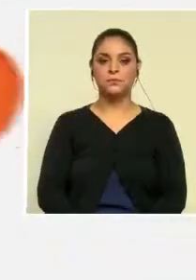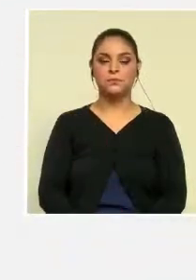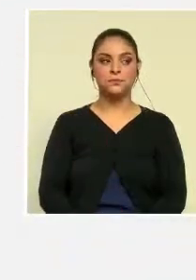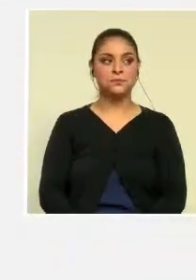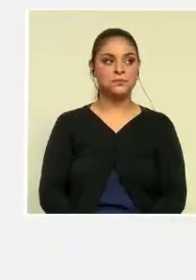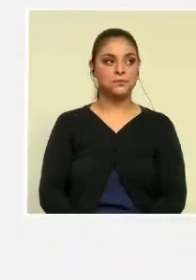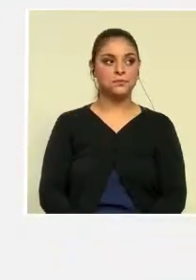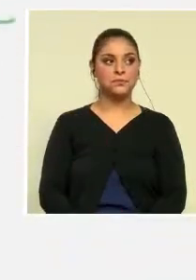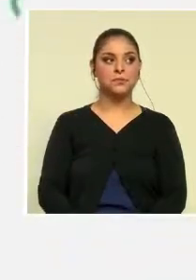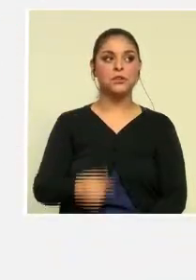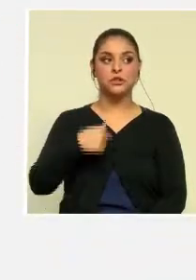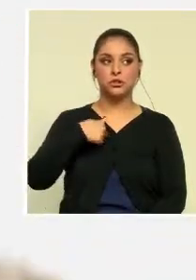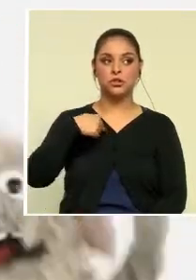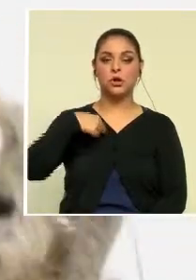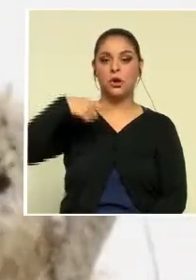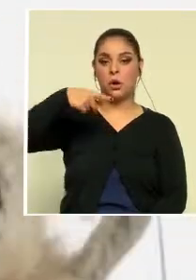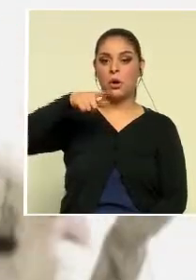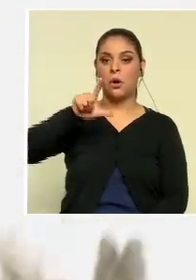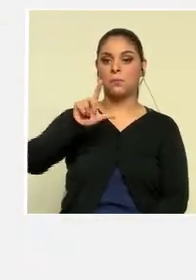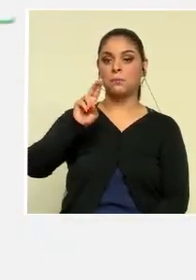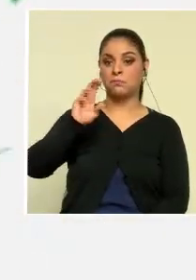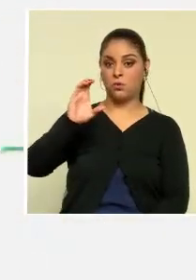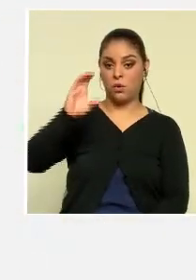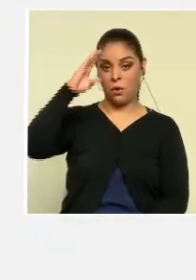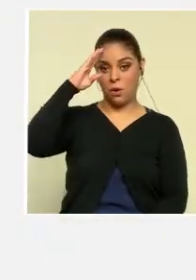en él sí